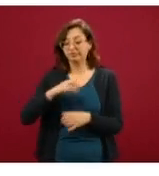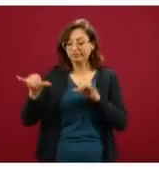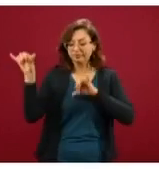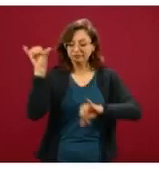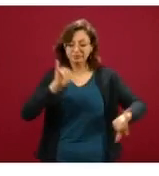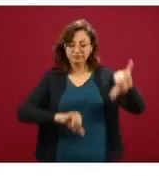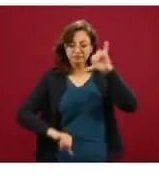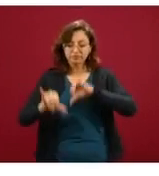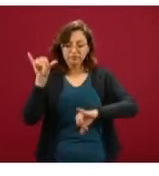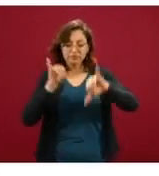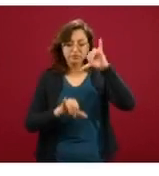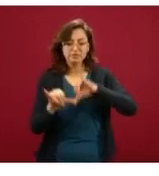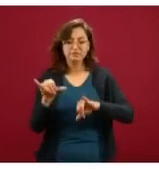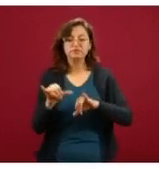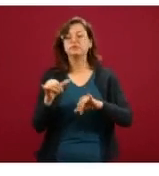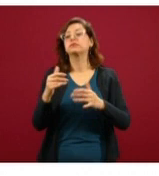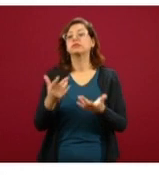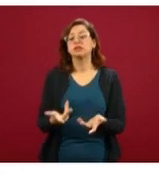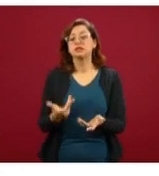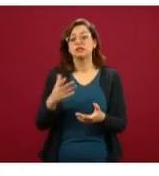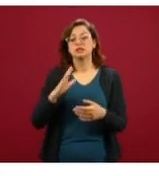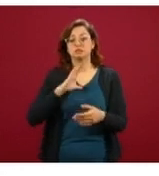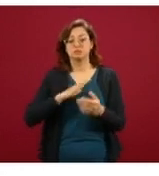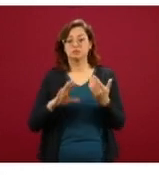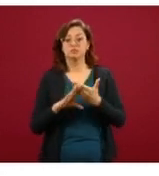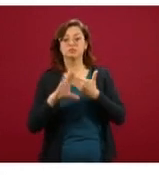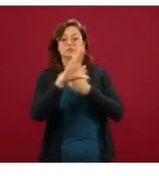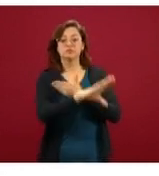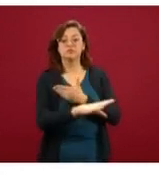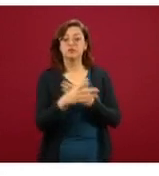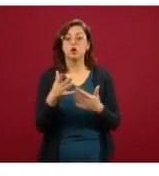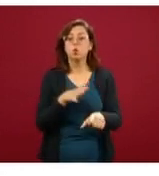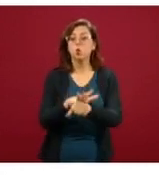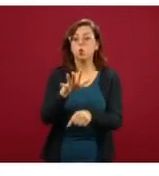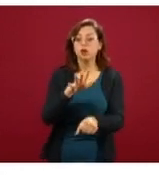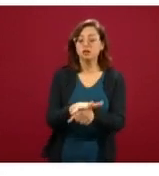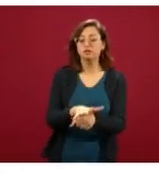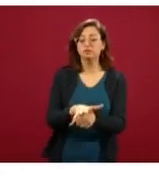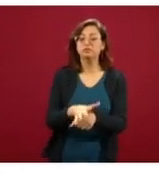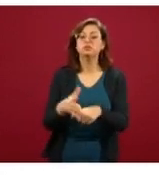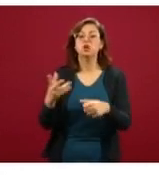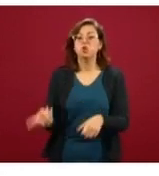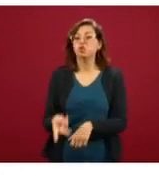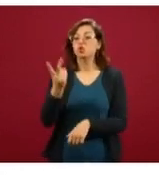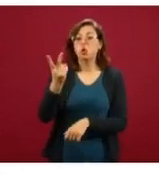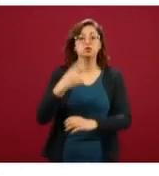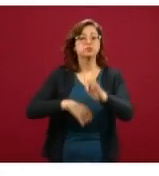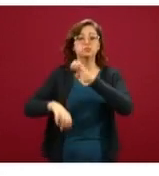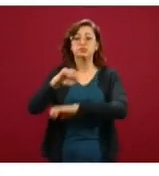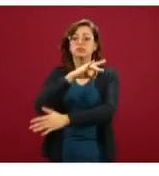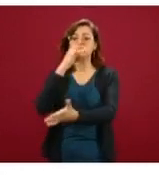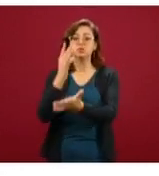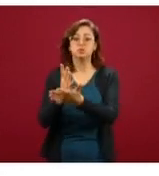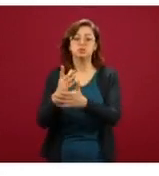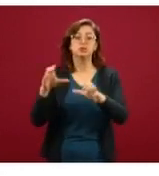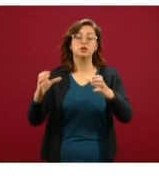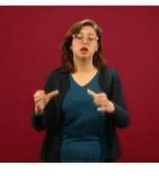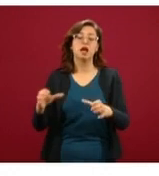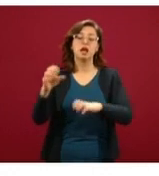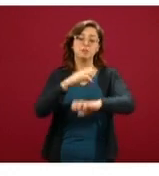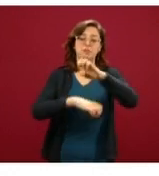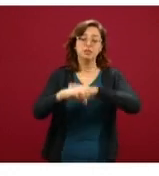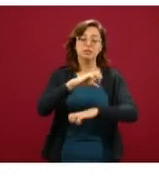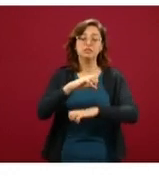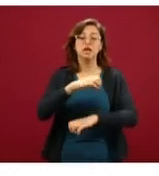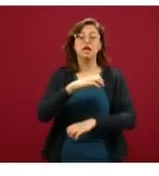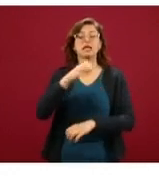las principales medicinas que se usan en la quimioterapia contra el cáncer, los producen los producían dos empresas, una en China y otra